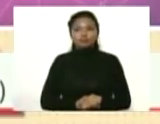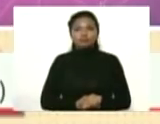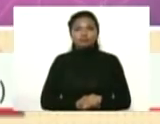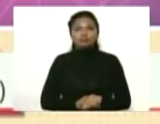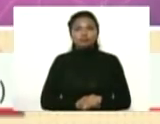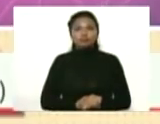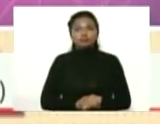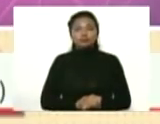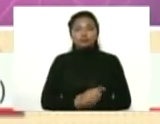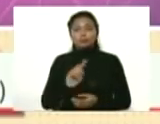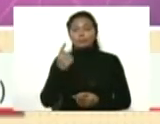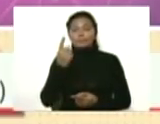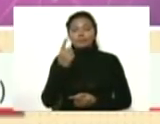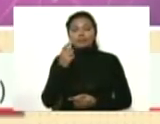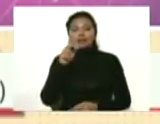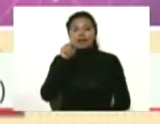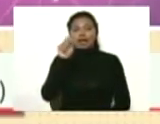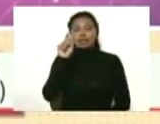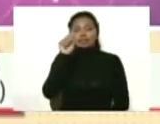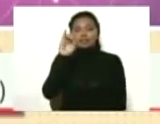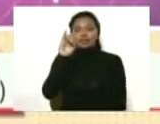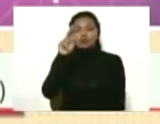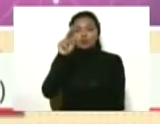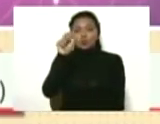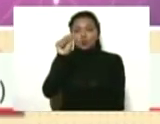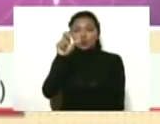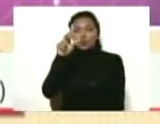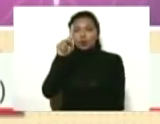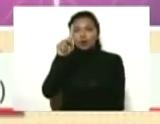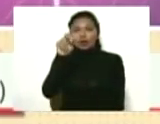La primera teniente Catiusca Cifonte,